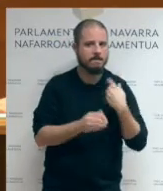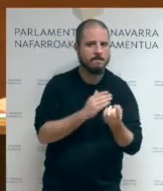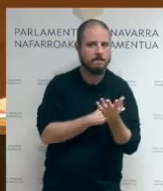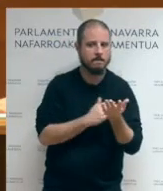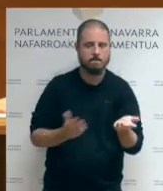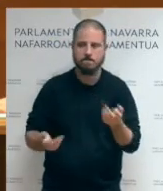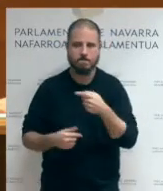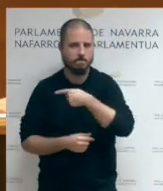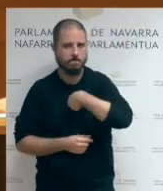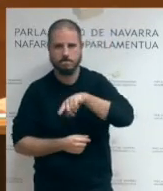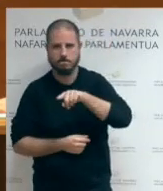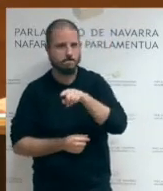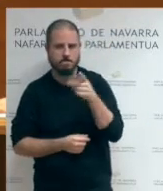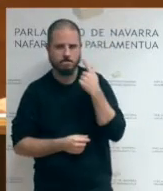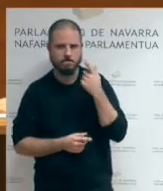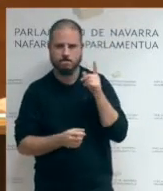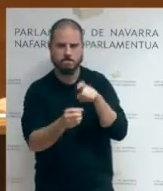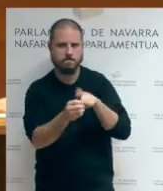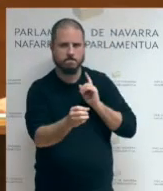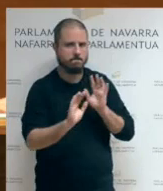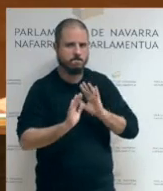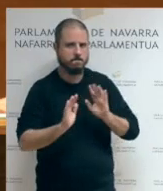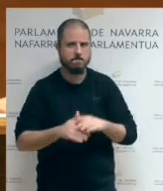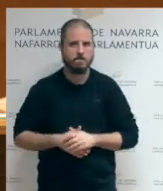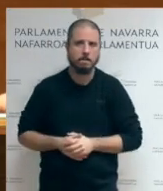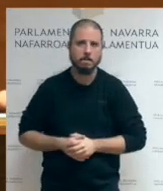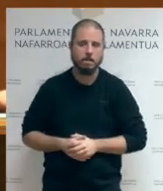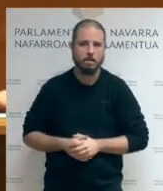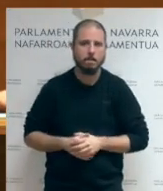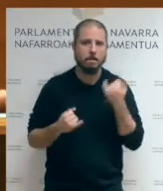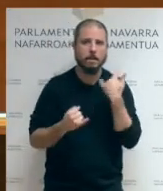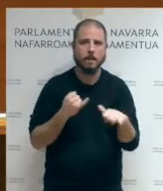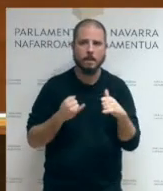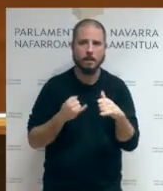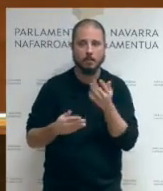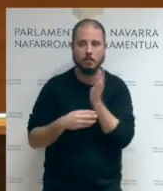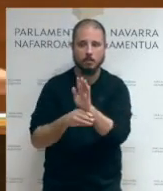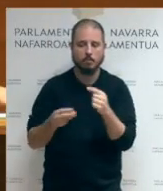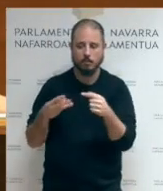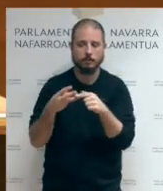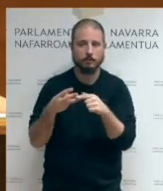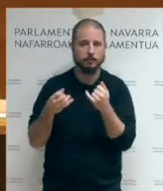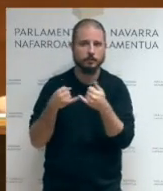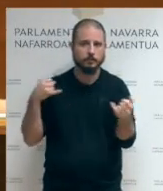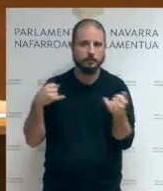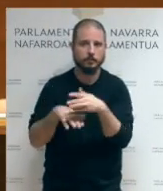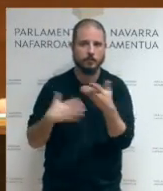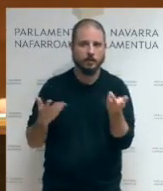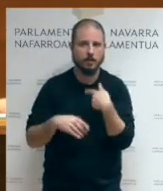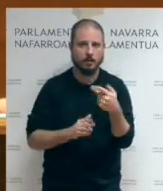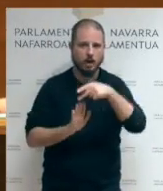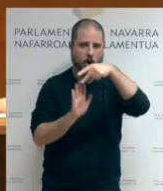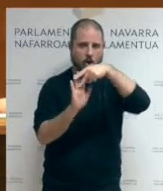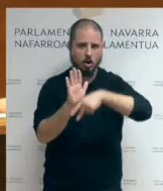de semejante despropósito. Por último, el tercer eje de nuestra propuesta es el respeto a las reglas del juego,